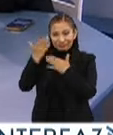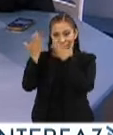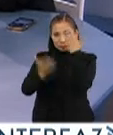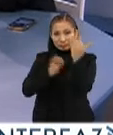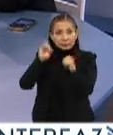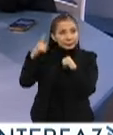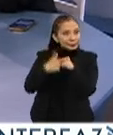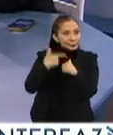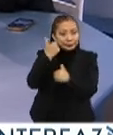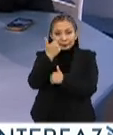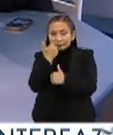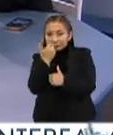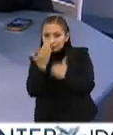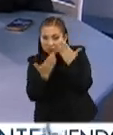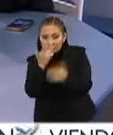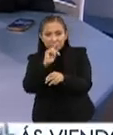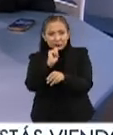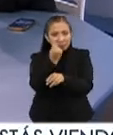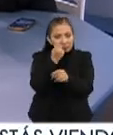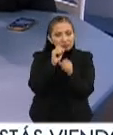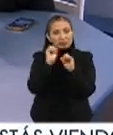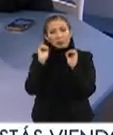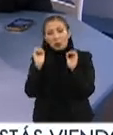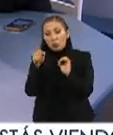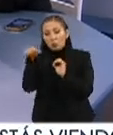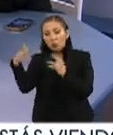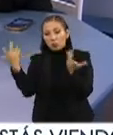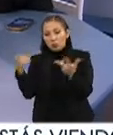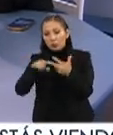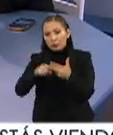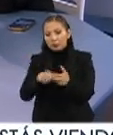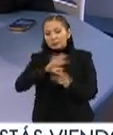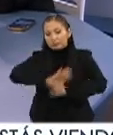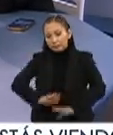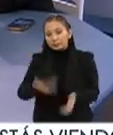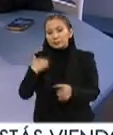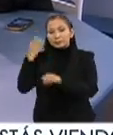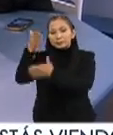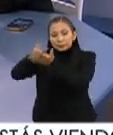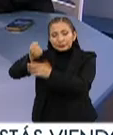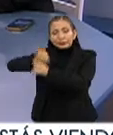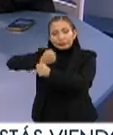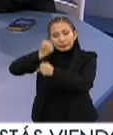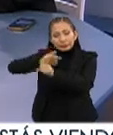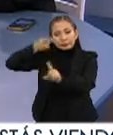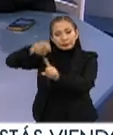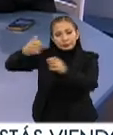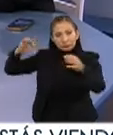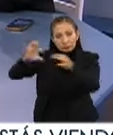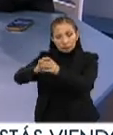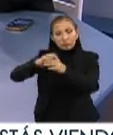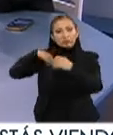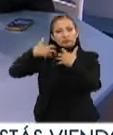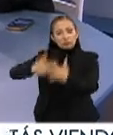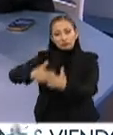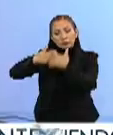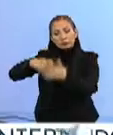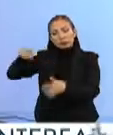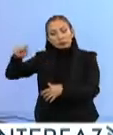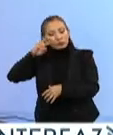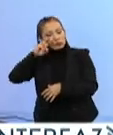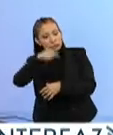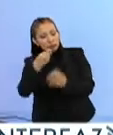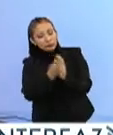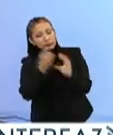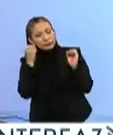estudiando alguna carrera técnica logren empezar a tener ya prácticas directas con empresas, y estas empresas pues